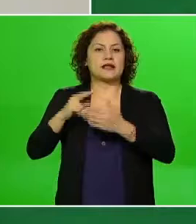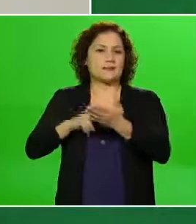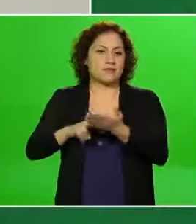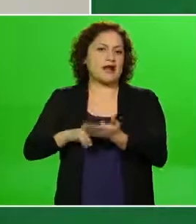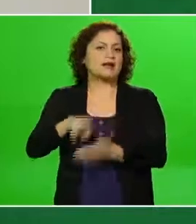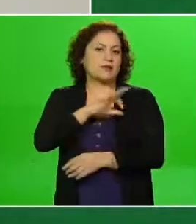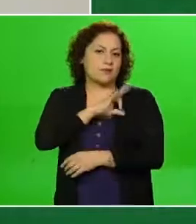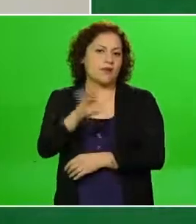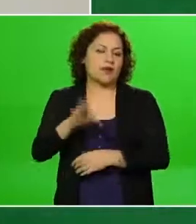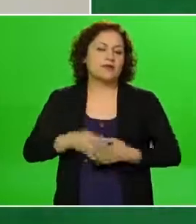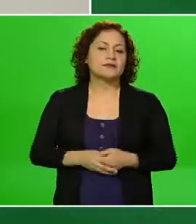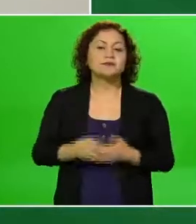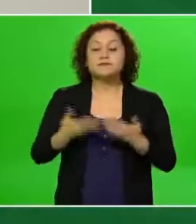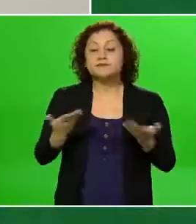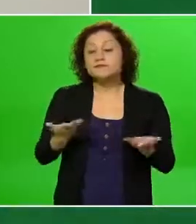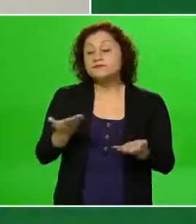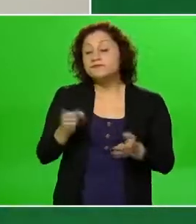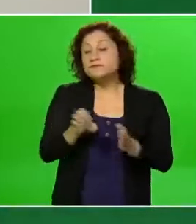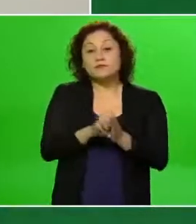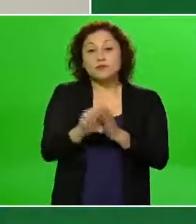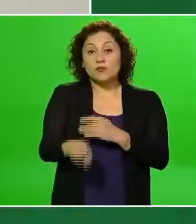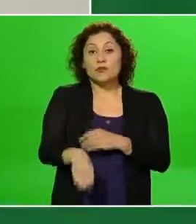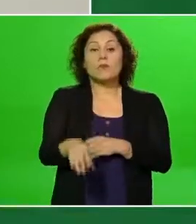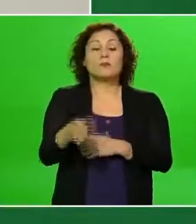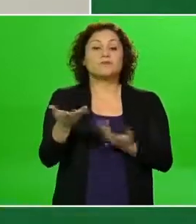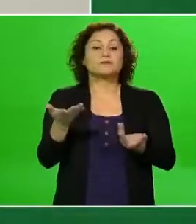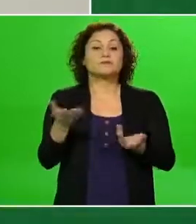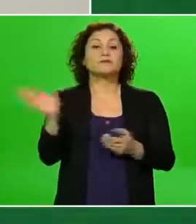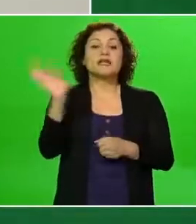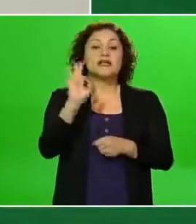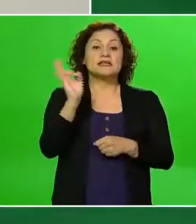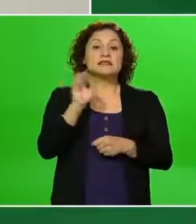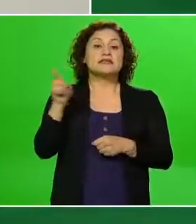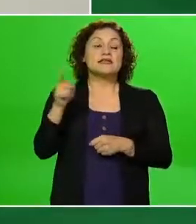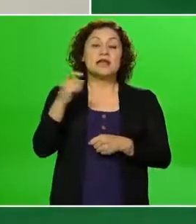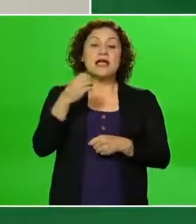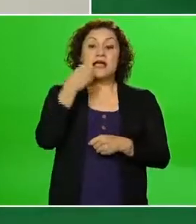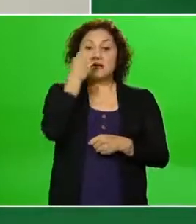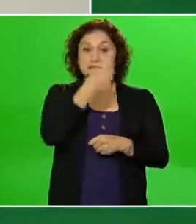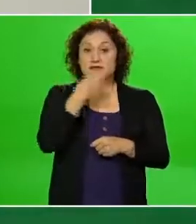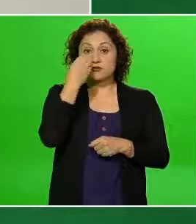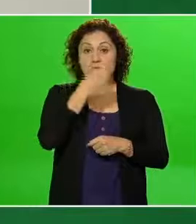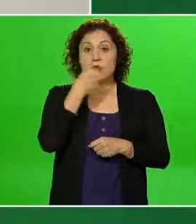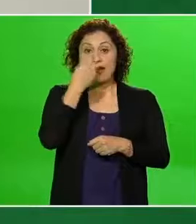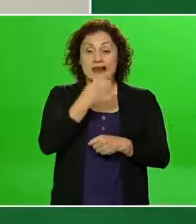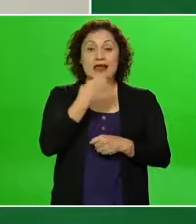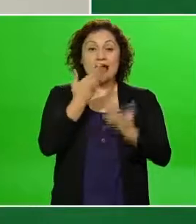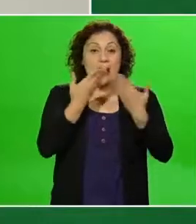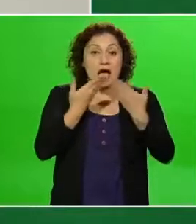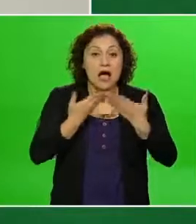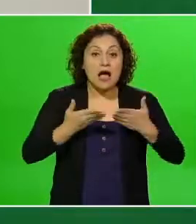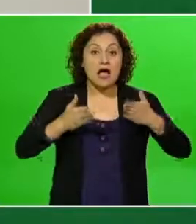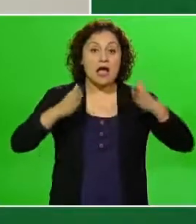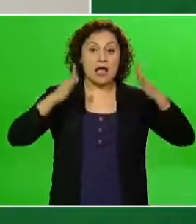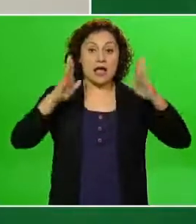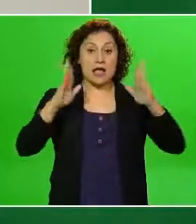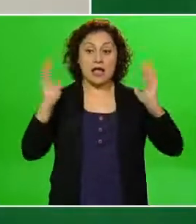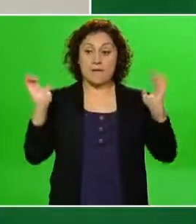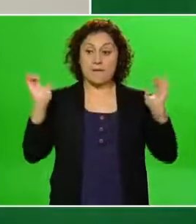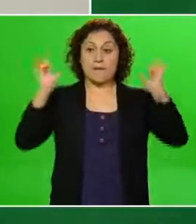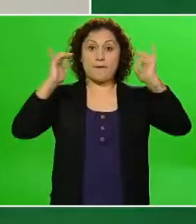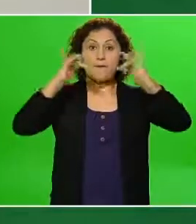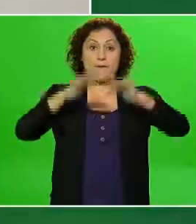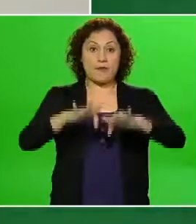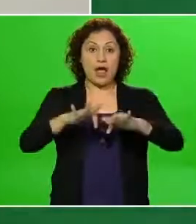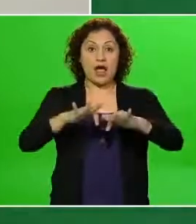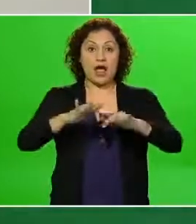haber ido en la dirección de si la reactivación de clases presenciales hubiera causado el incremento para que Campeche